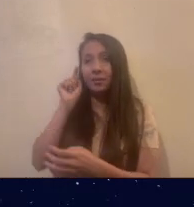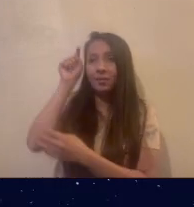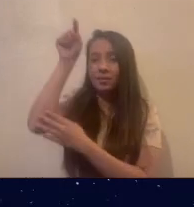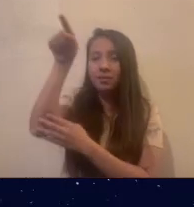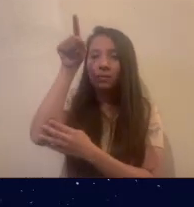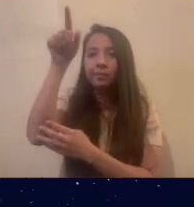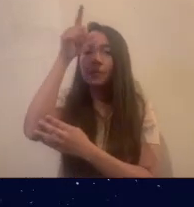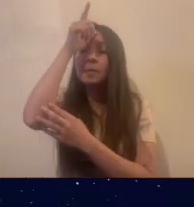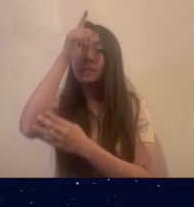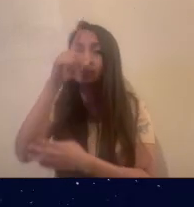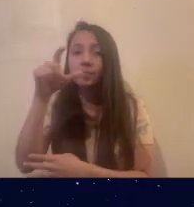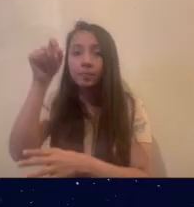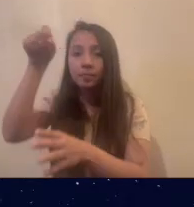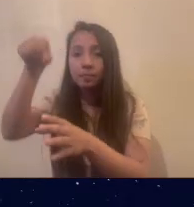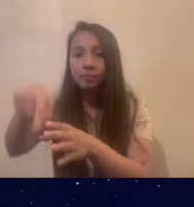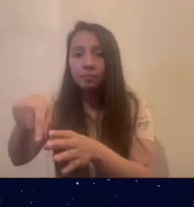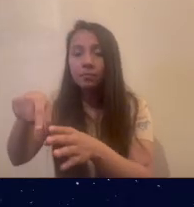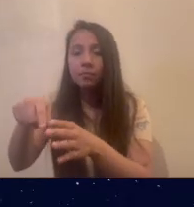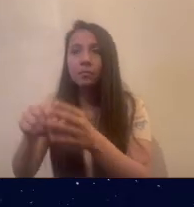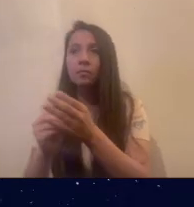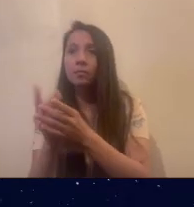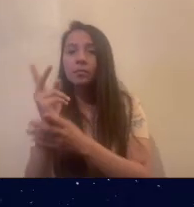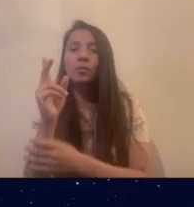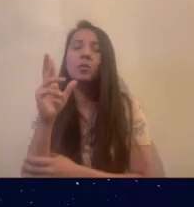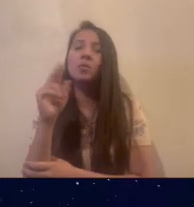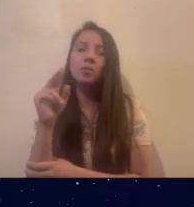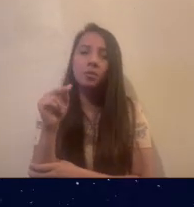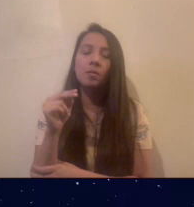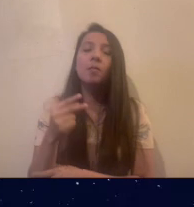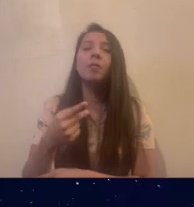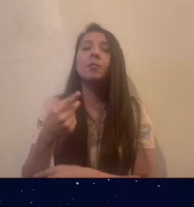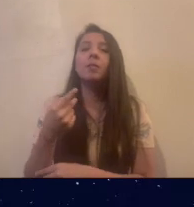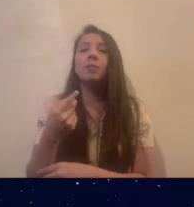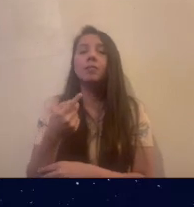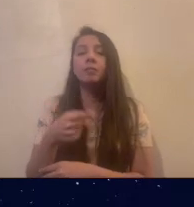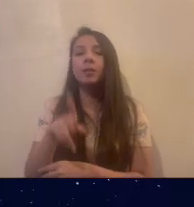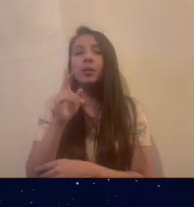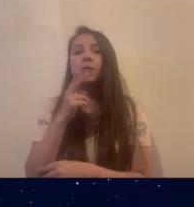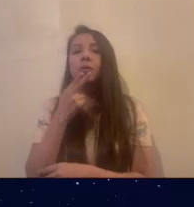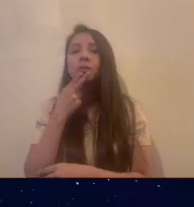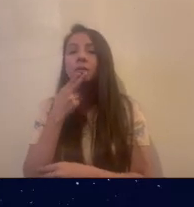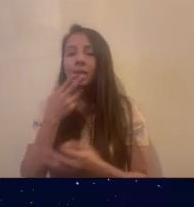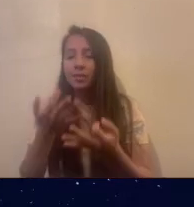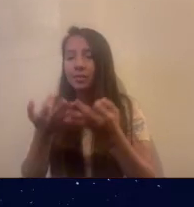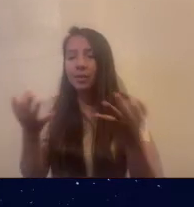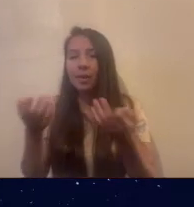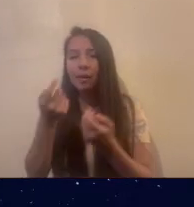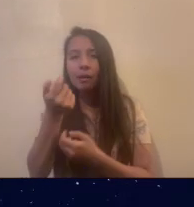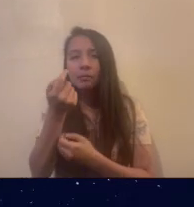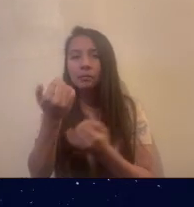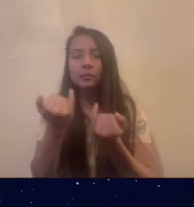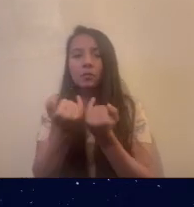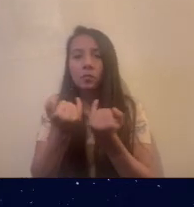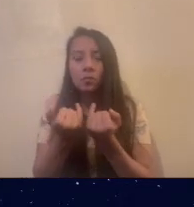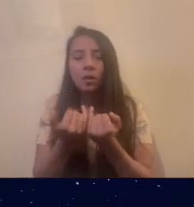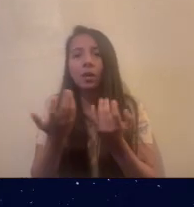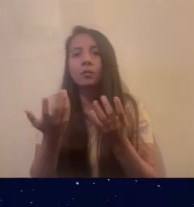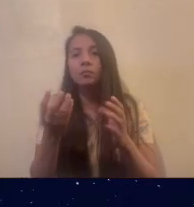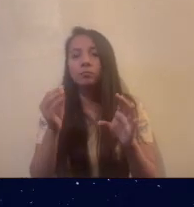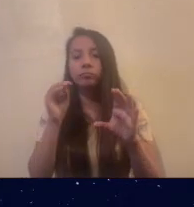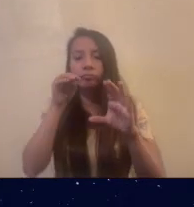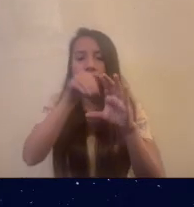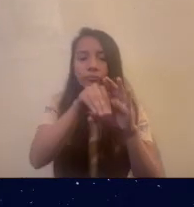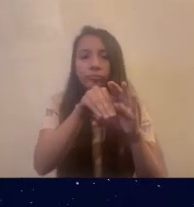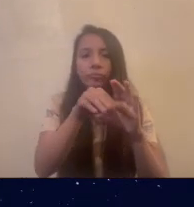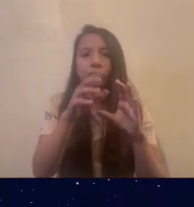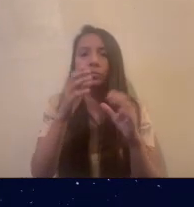sembrar directamente en esos ambientes, digamos, sino que vas a usar como sustrato en una cámara